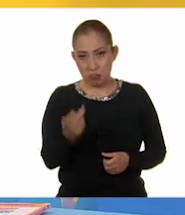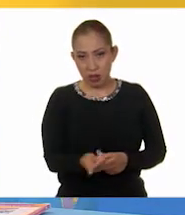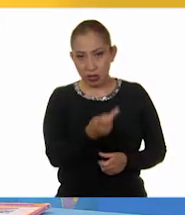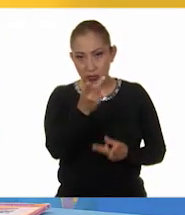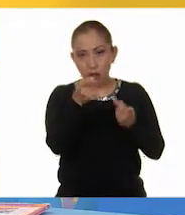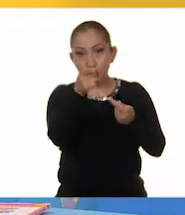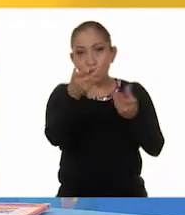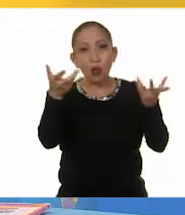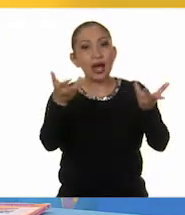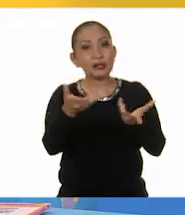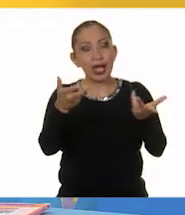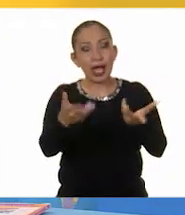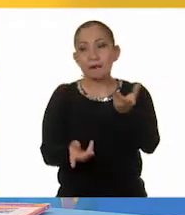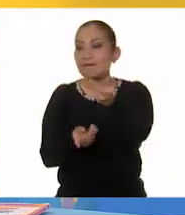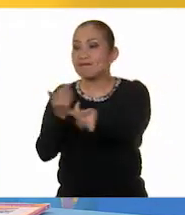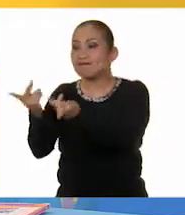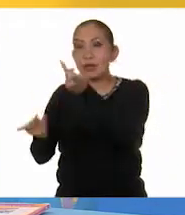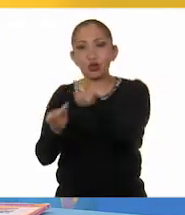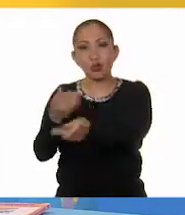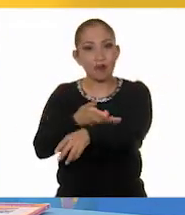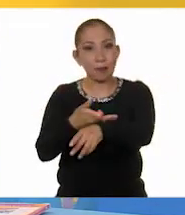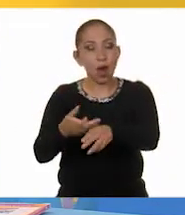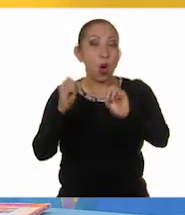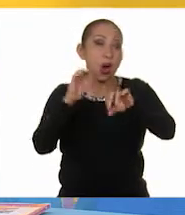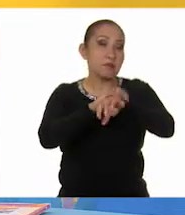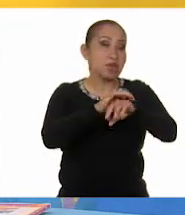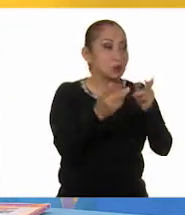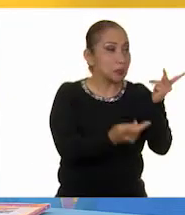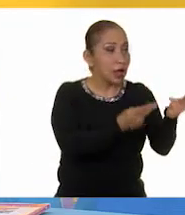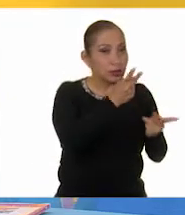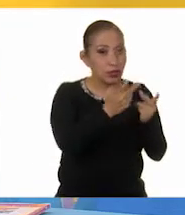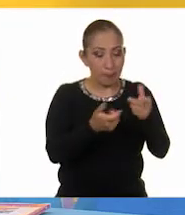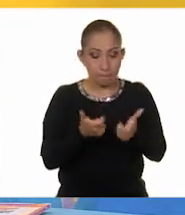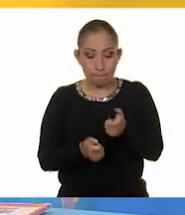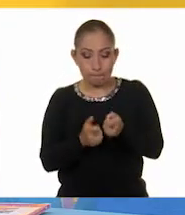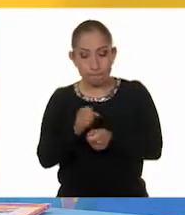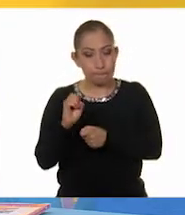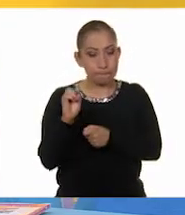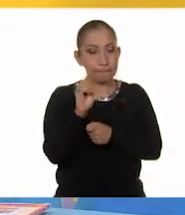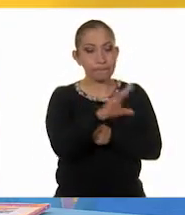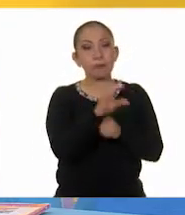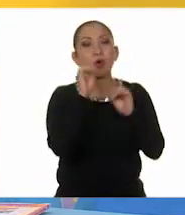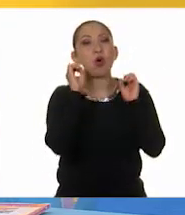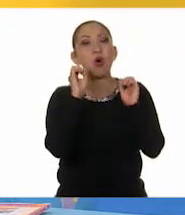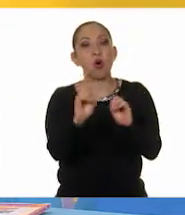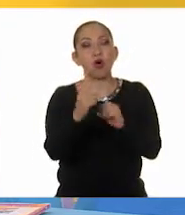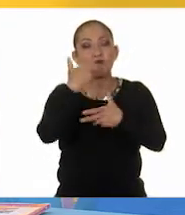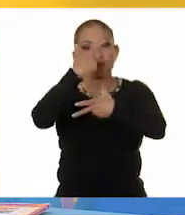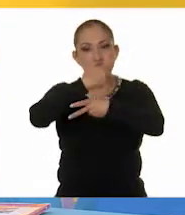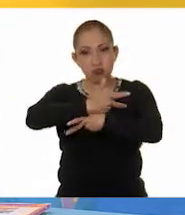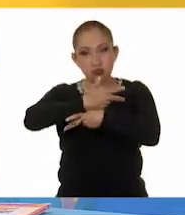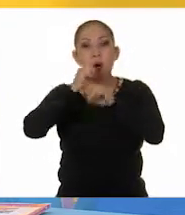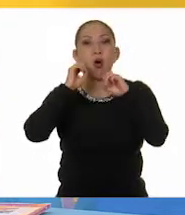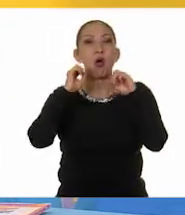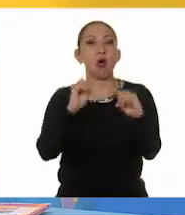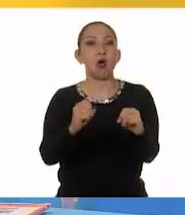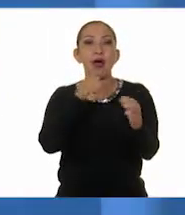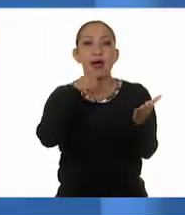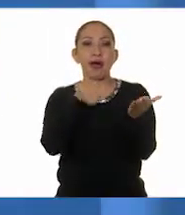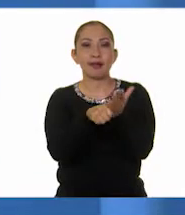pueden realizar en su familia o con sus amigos, enviando un mensaje de texto o en una videollamada o en una